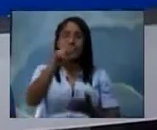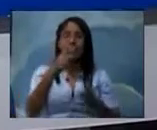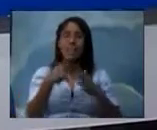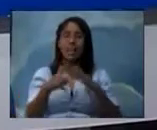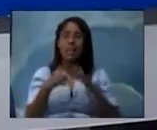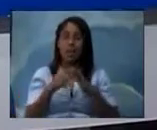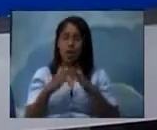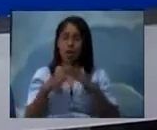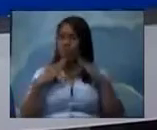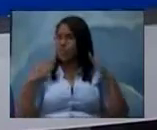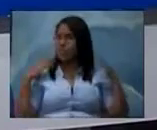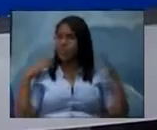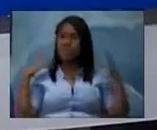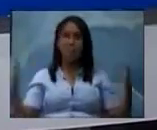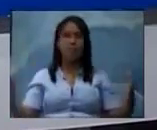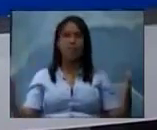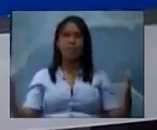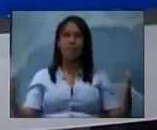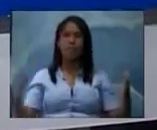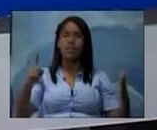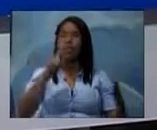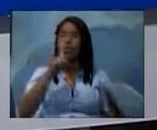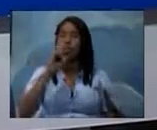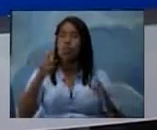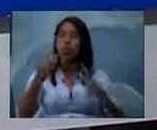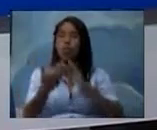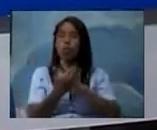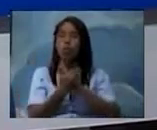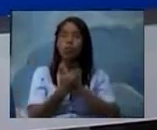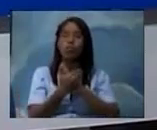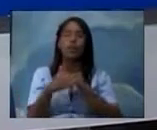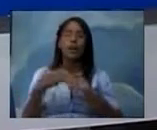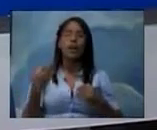enseñaré cosas grandes. Y te enseñaré cosas grandes.